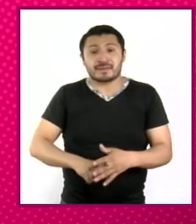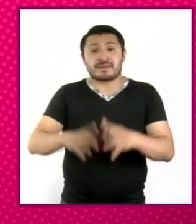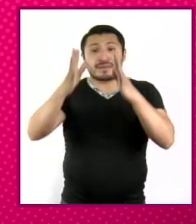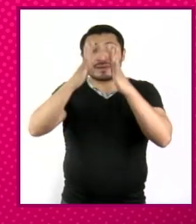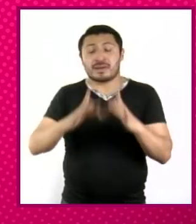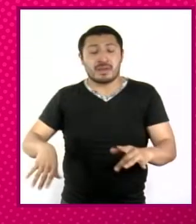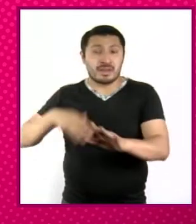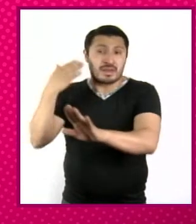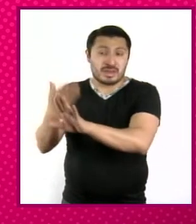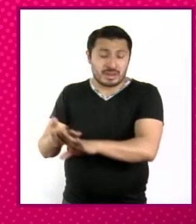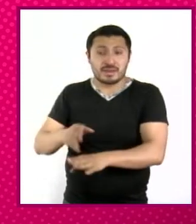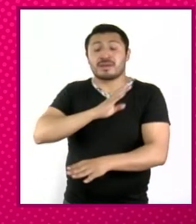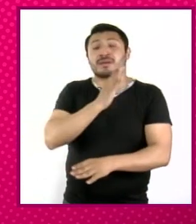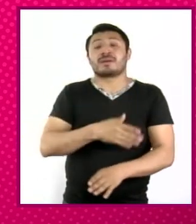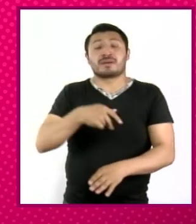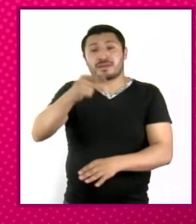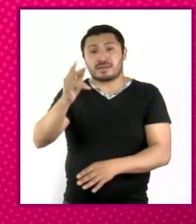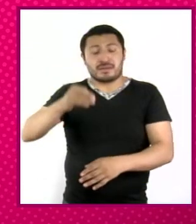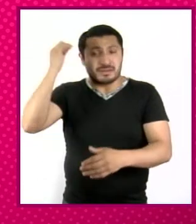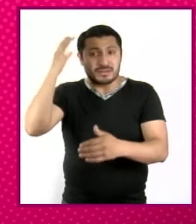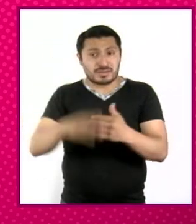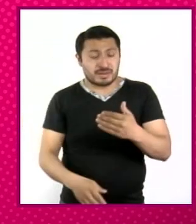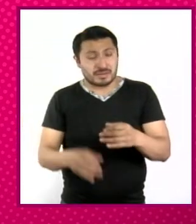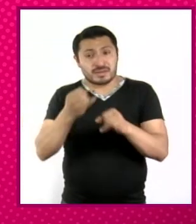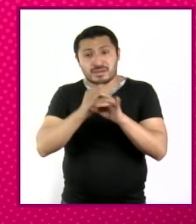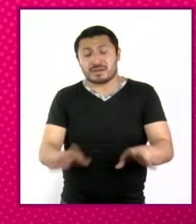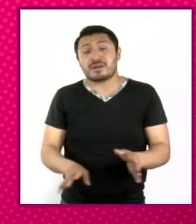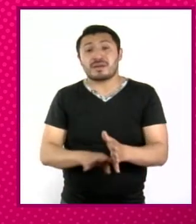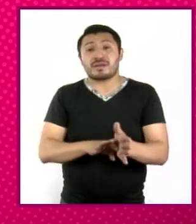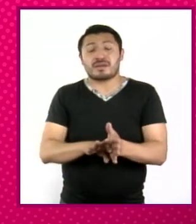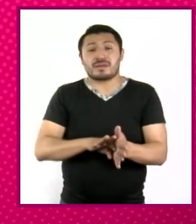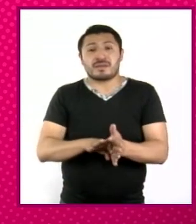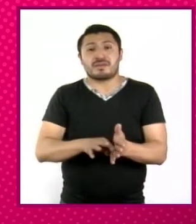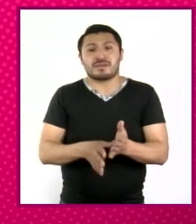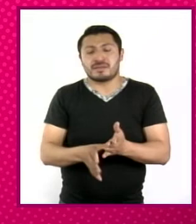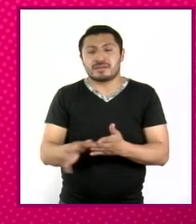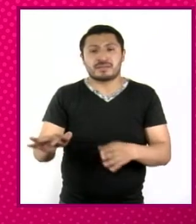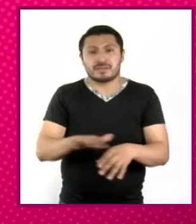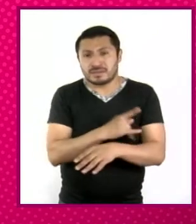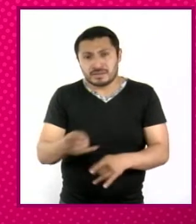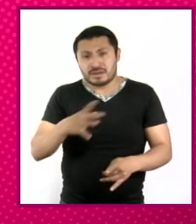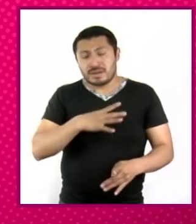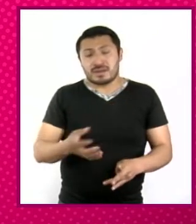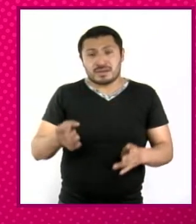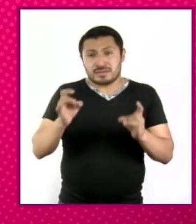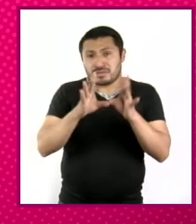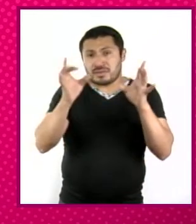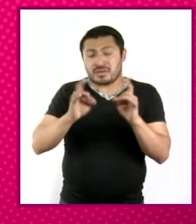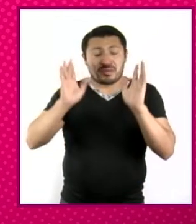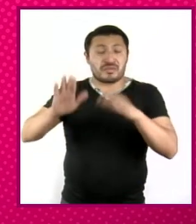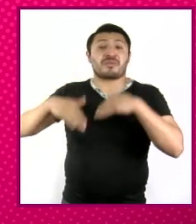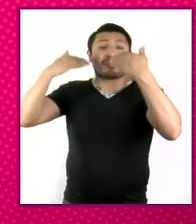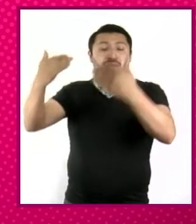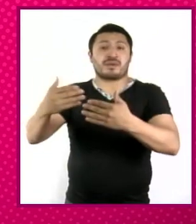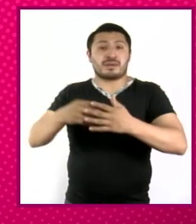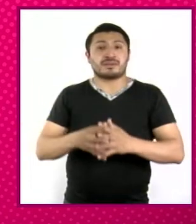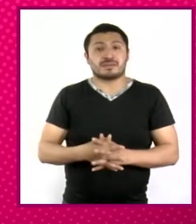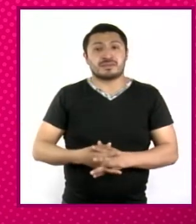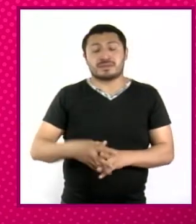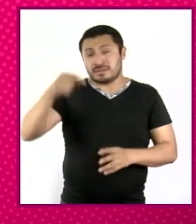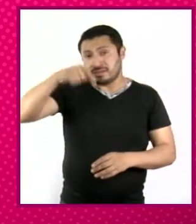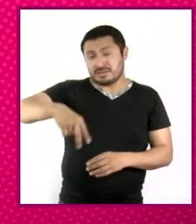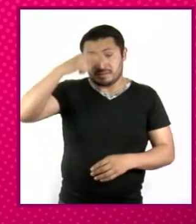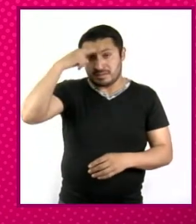francesa a España, pero la consumación de la independencia también viene por un evento que es externo a lo que actualmente es el territorio